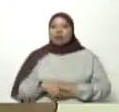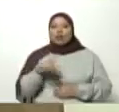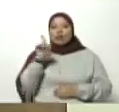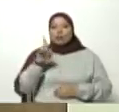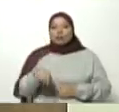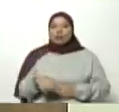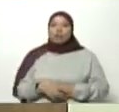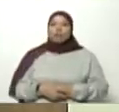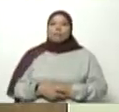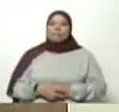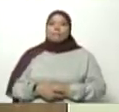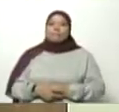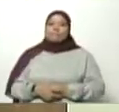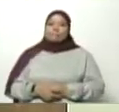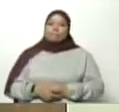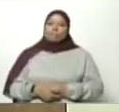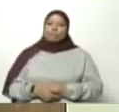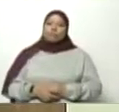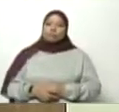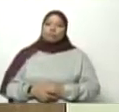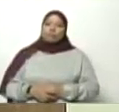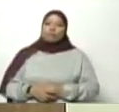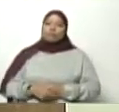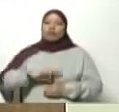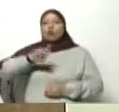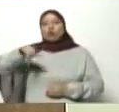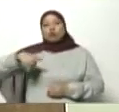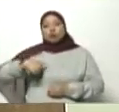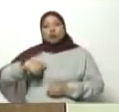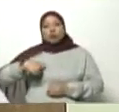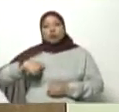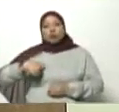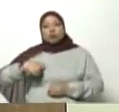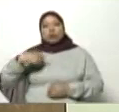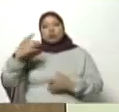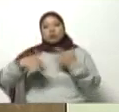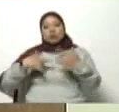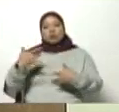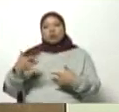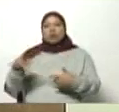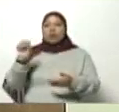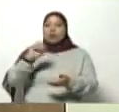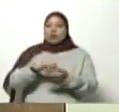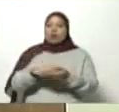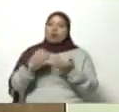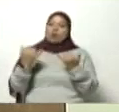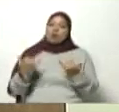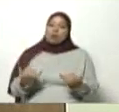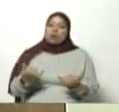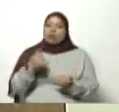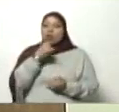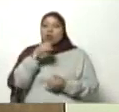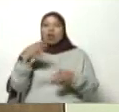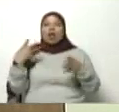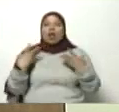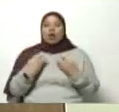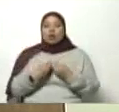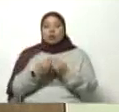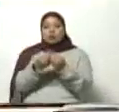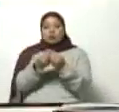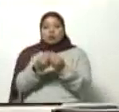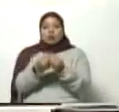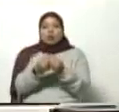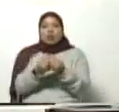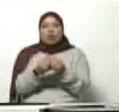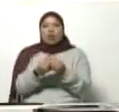Adicionalmente, estarán con nosotros, así como están hoy presentes, los compañeros y las compañeras de la